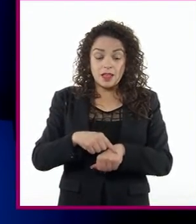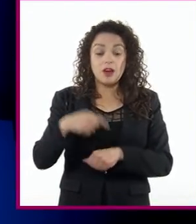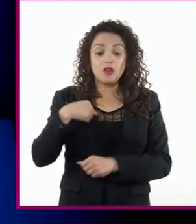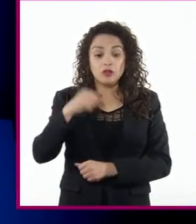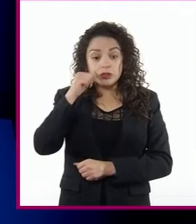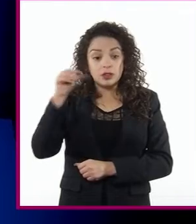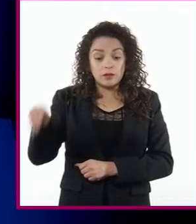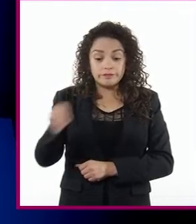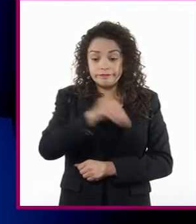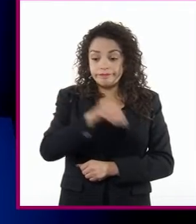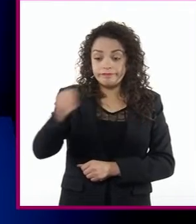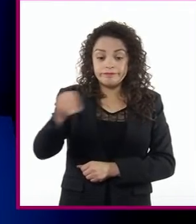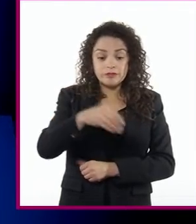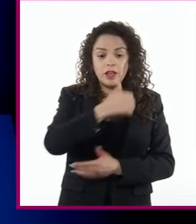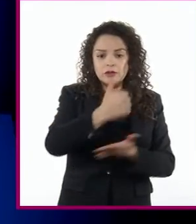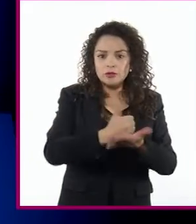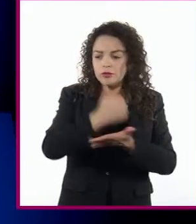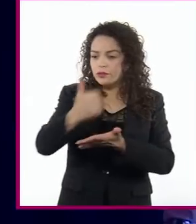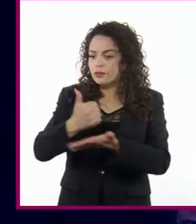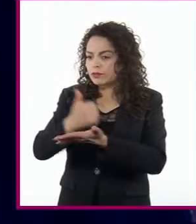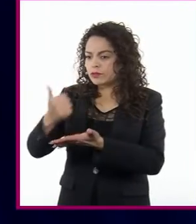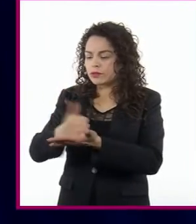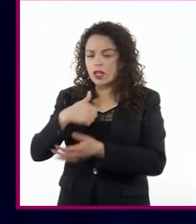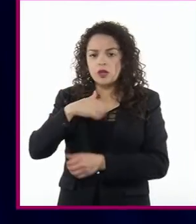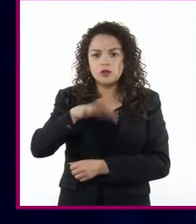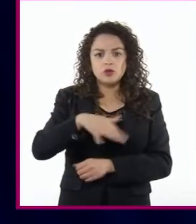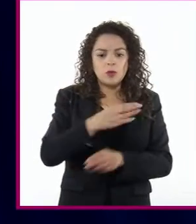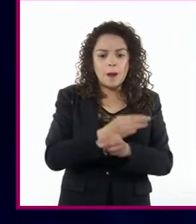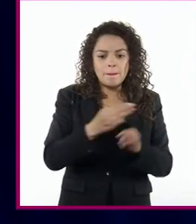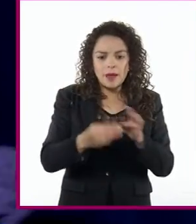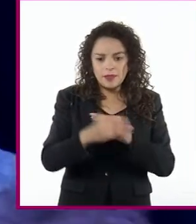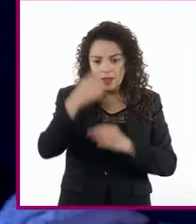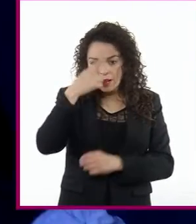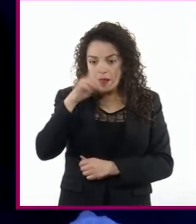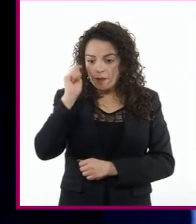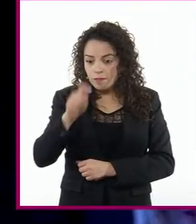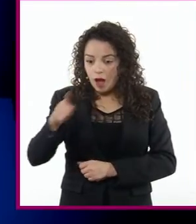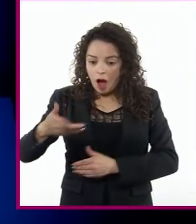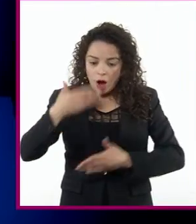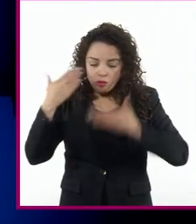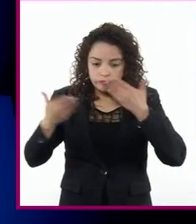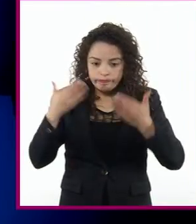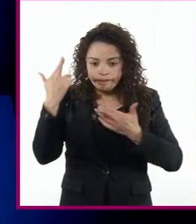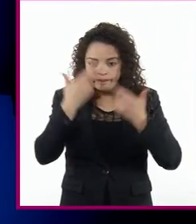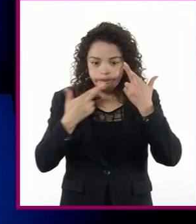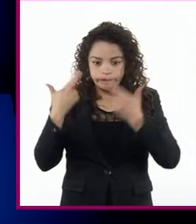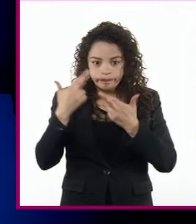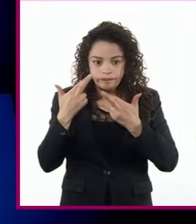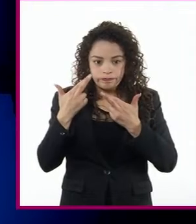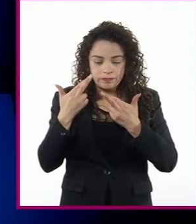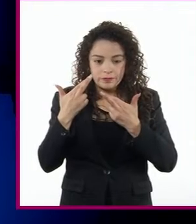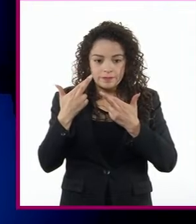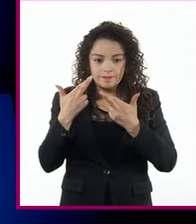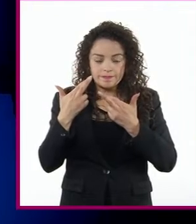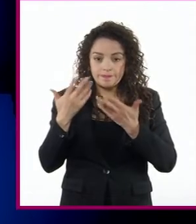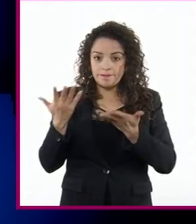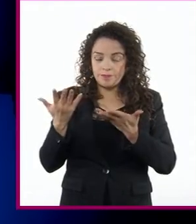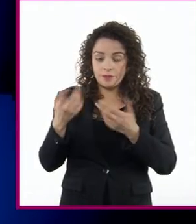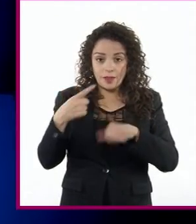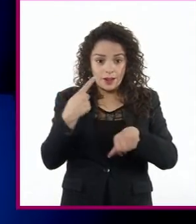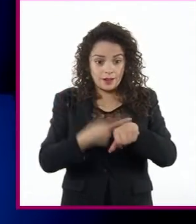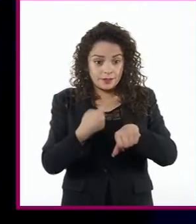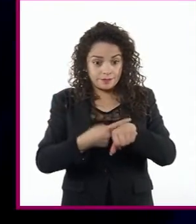ciudad, buscando materiales para sus estudios. Para mí. Enfermos dignos